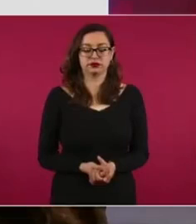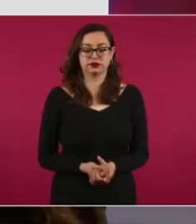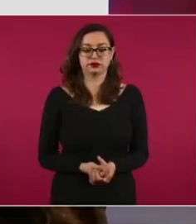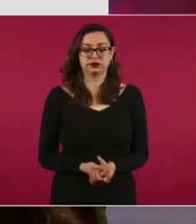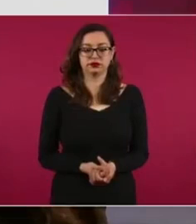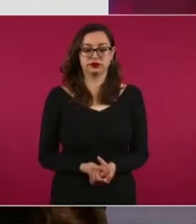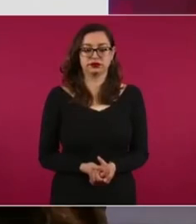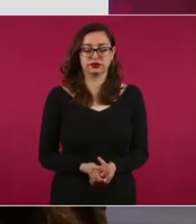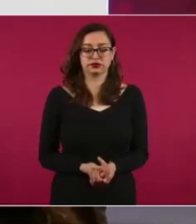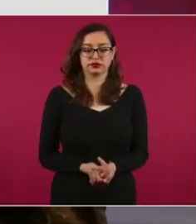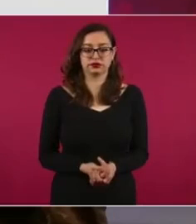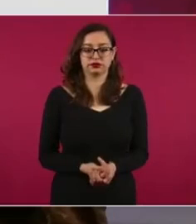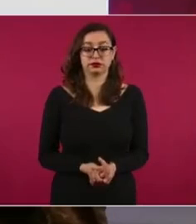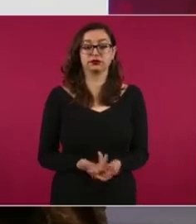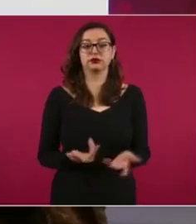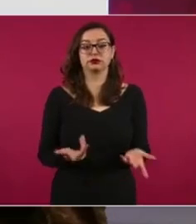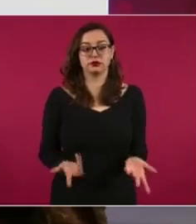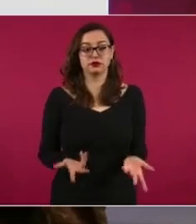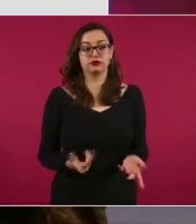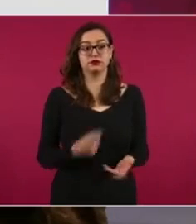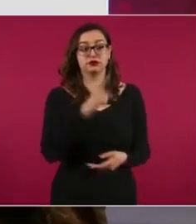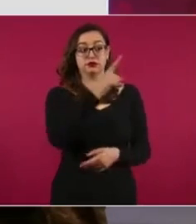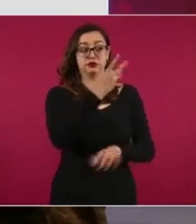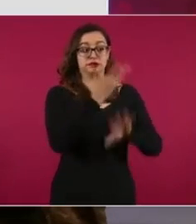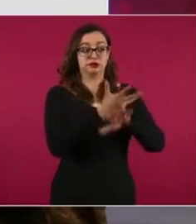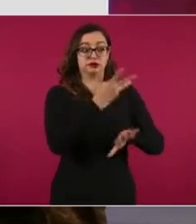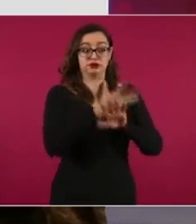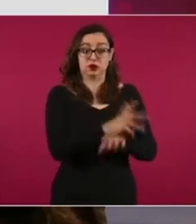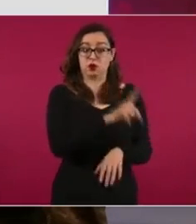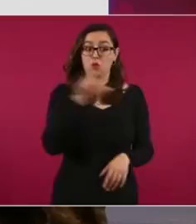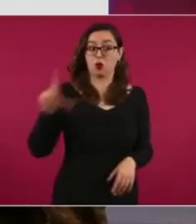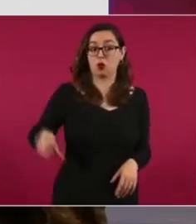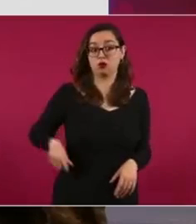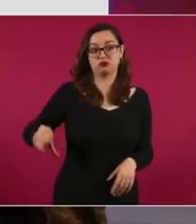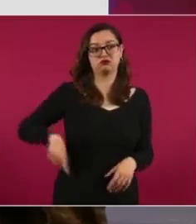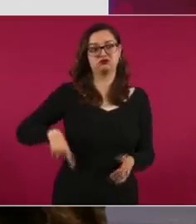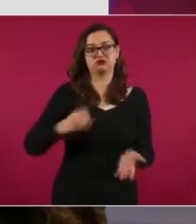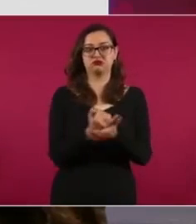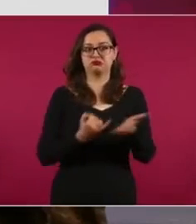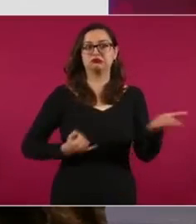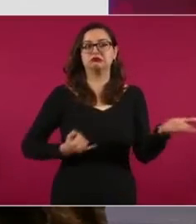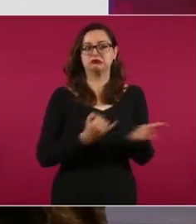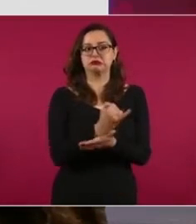Y como ya están aplicando subsidio, ya están bajando.